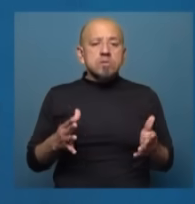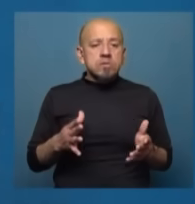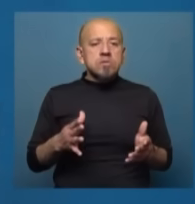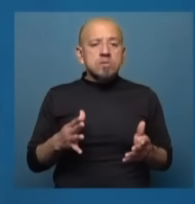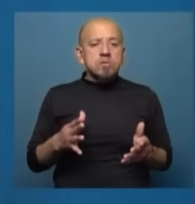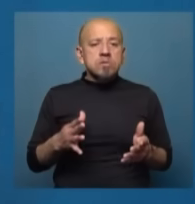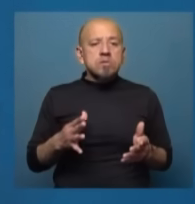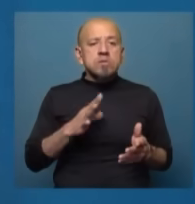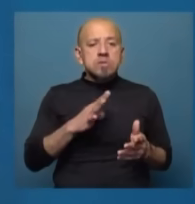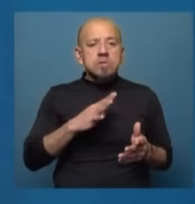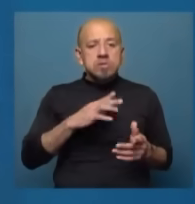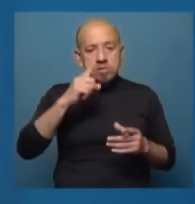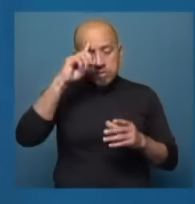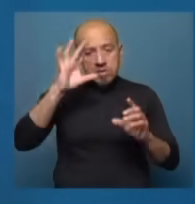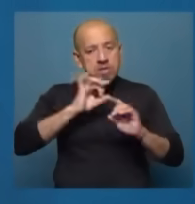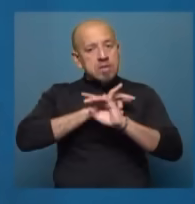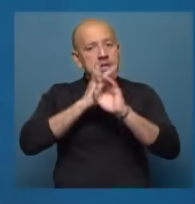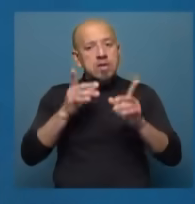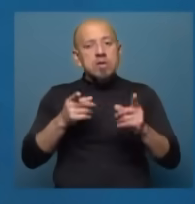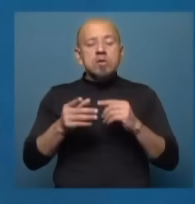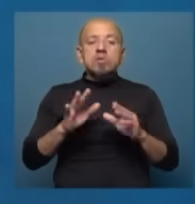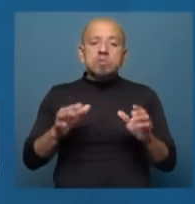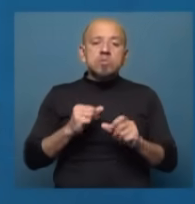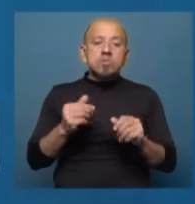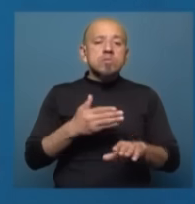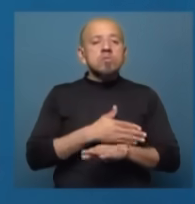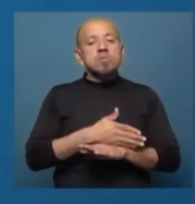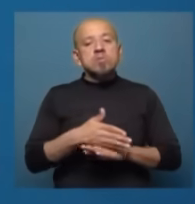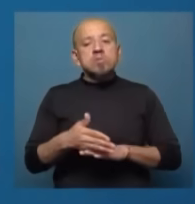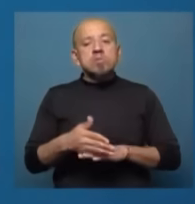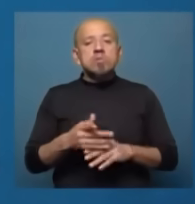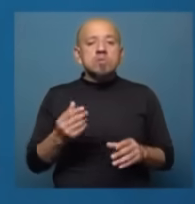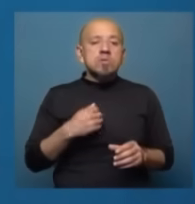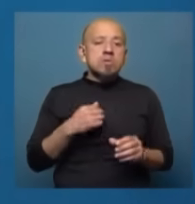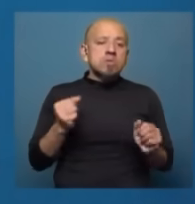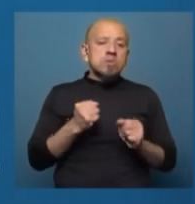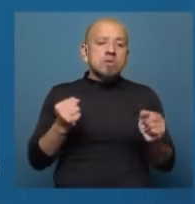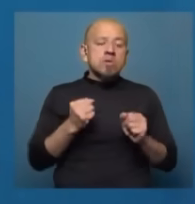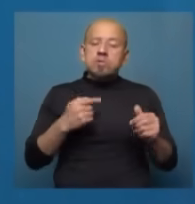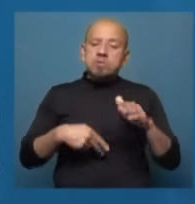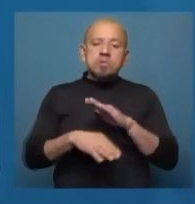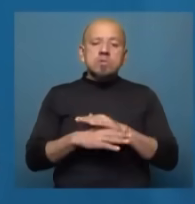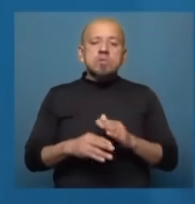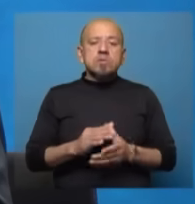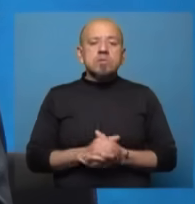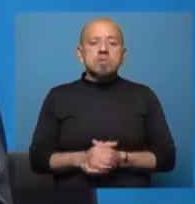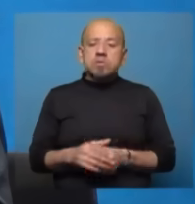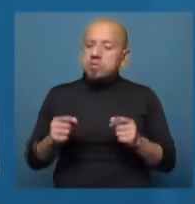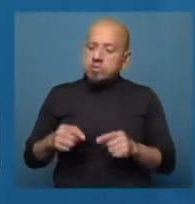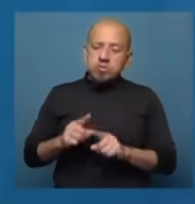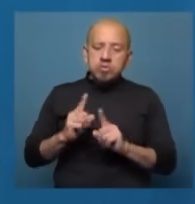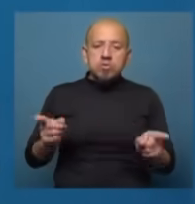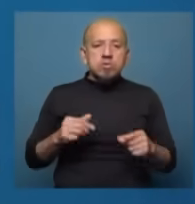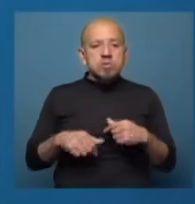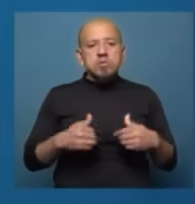eh Claro que puede acarrear ciertas consecuencias y si me diera miedo me iría MM y eso no pasó eso no pasó